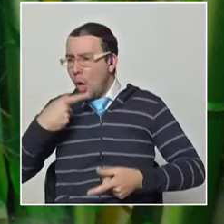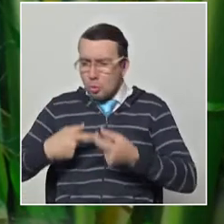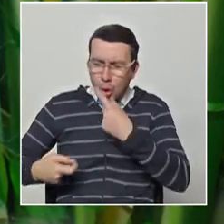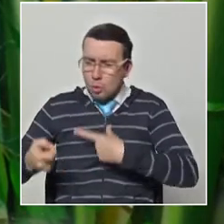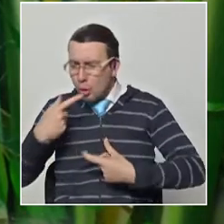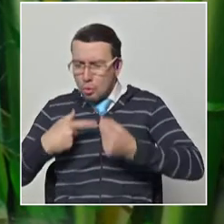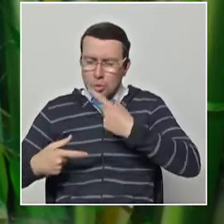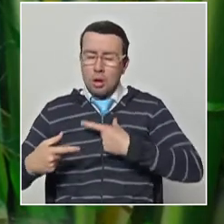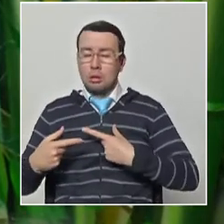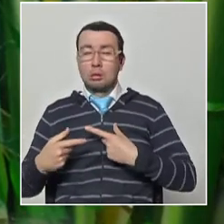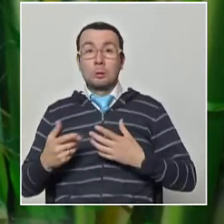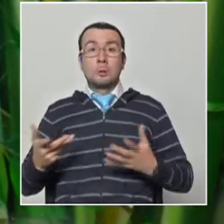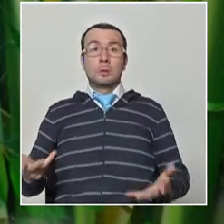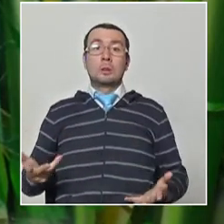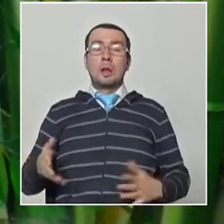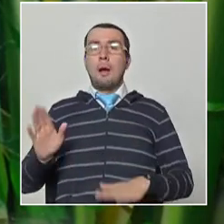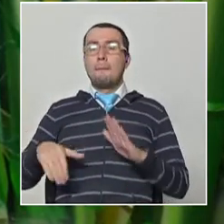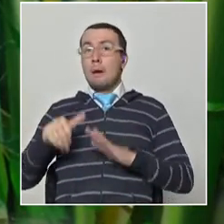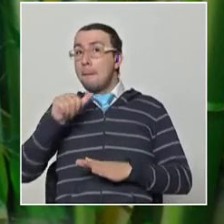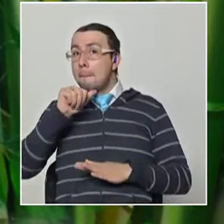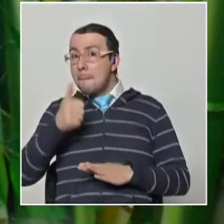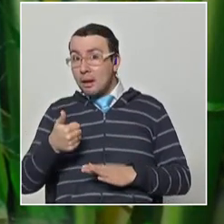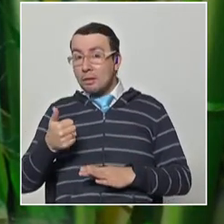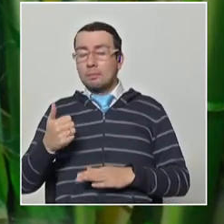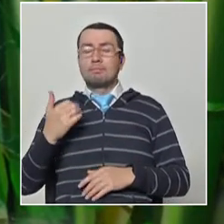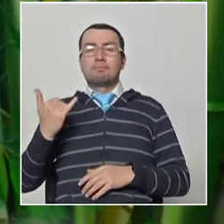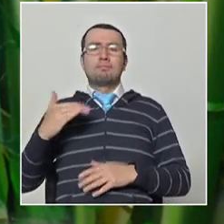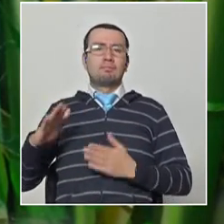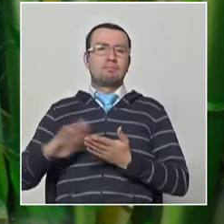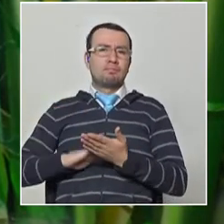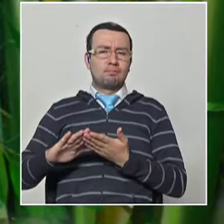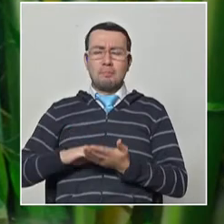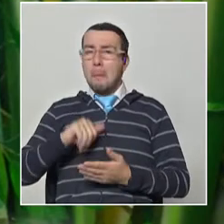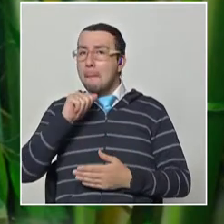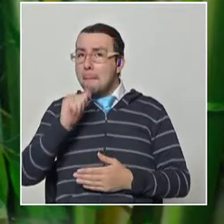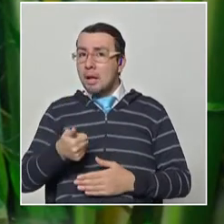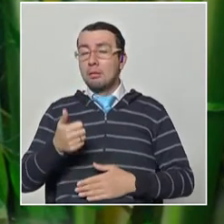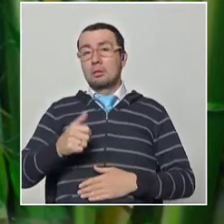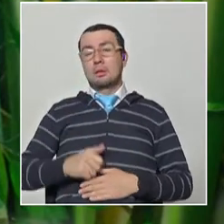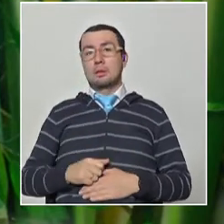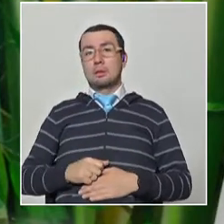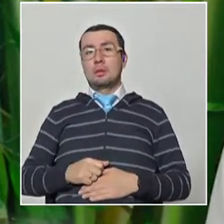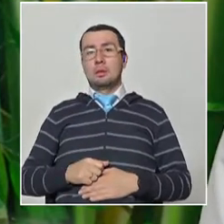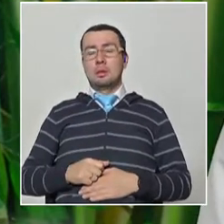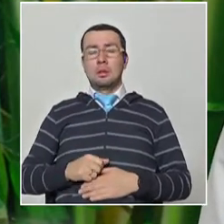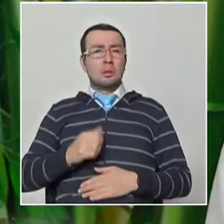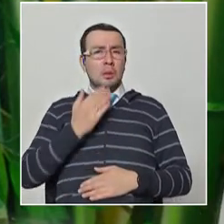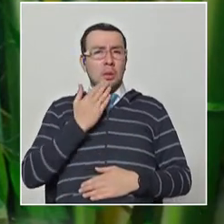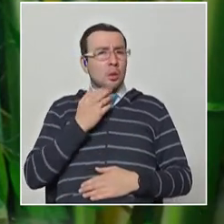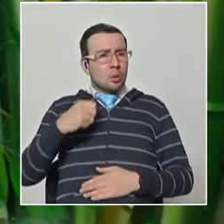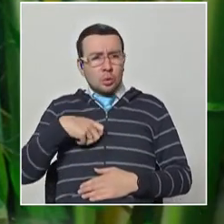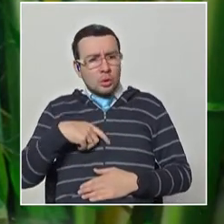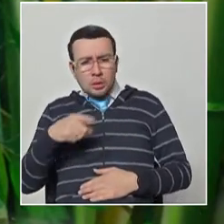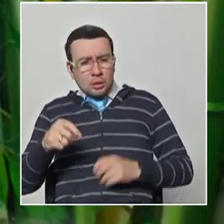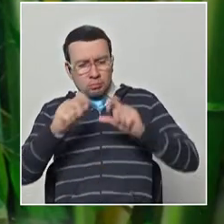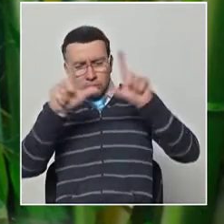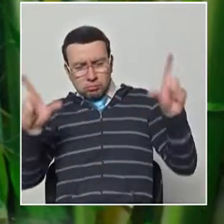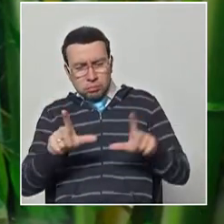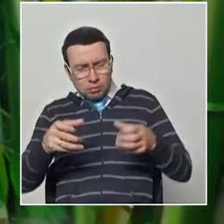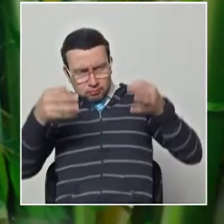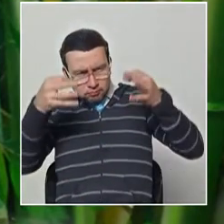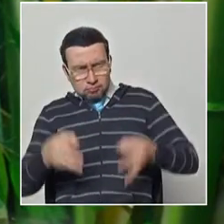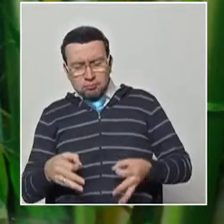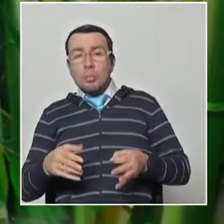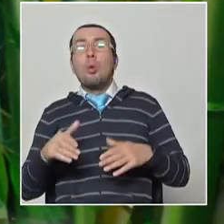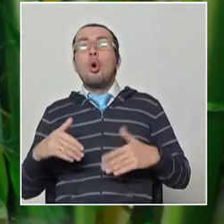se vuelve peor la cura que la enfermedad si nosotros no tenemos un diagnóstico cómo vamos a tratar un proceso